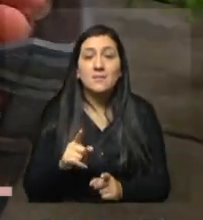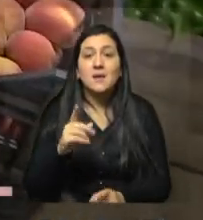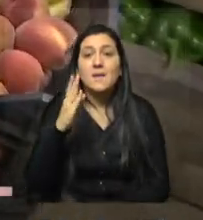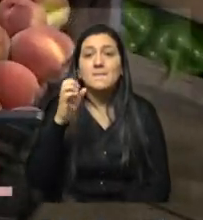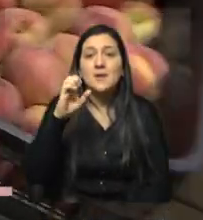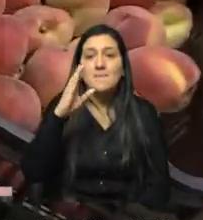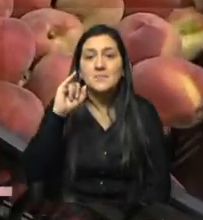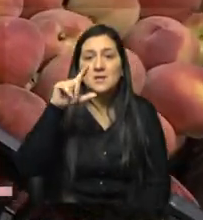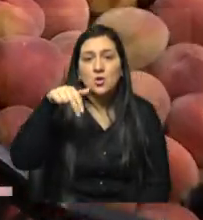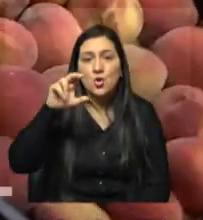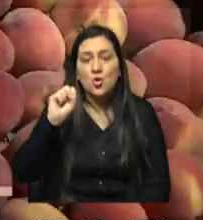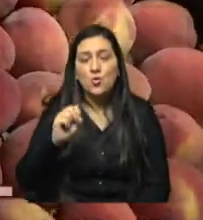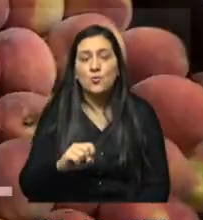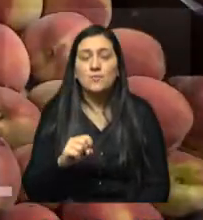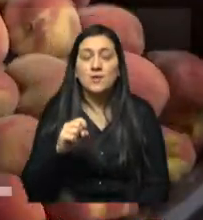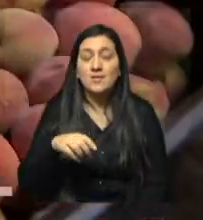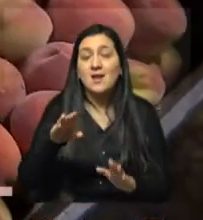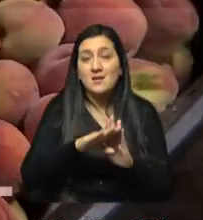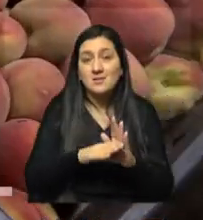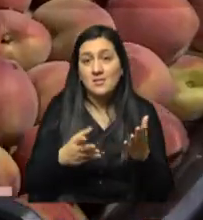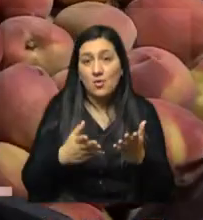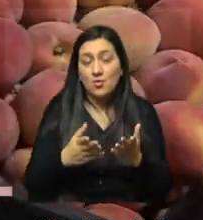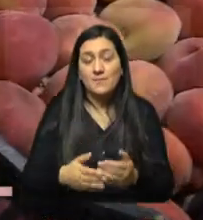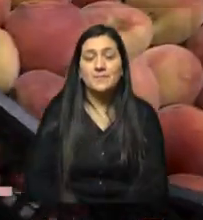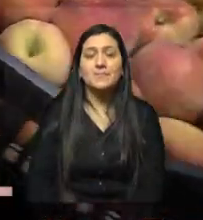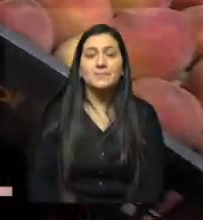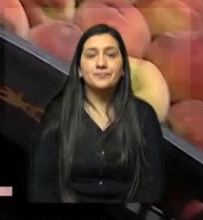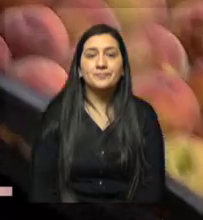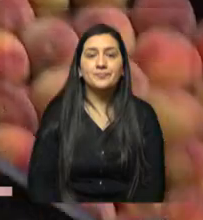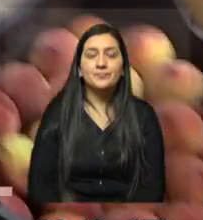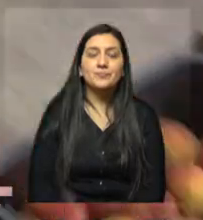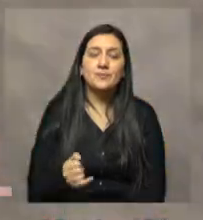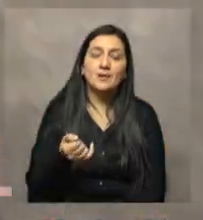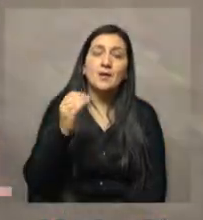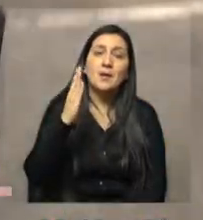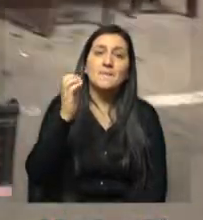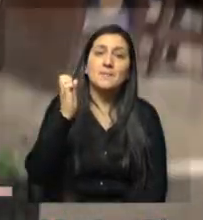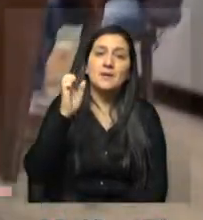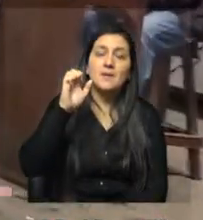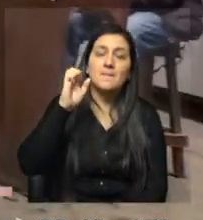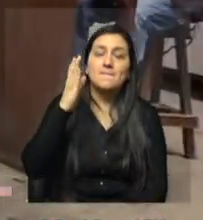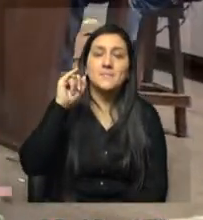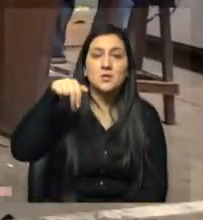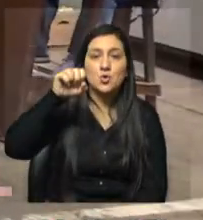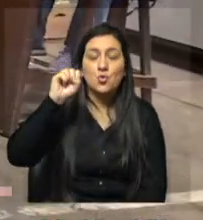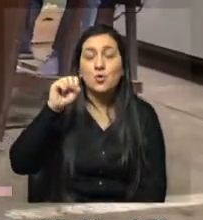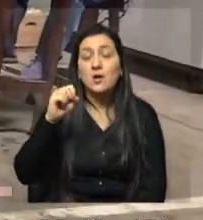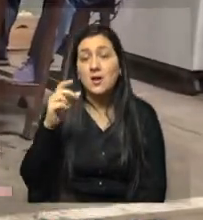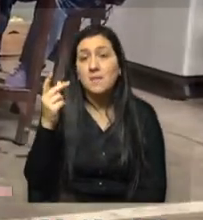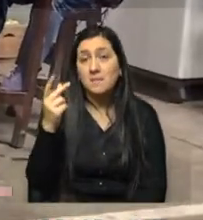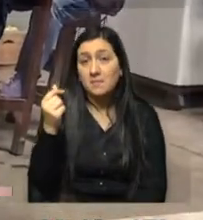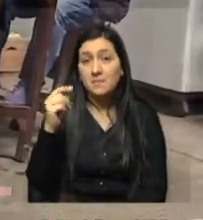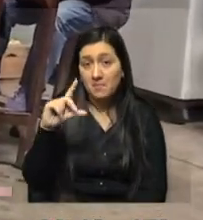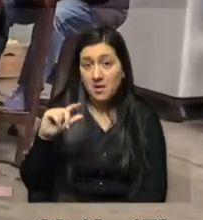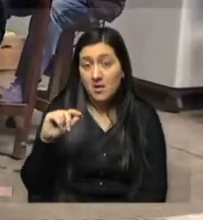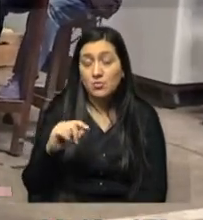parte de la lista de hoy. Después nos vamos con otro adelanto de lo que va a ser la semana que viene. Ahí va, pepino es uno de los productos que viene mostrando precios accesibles,